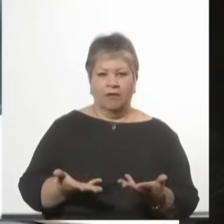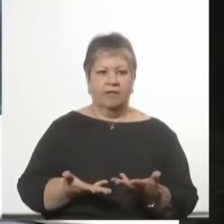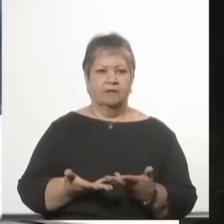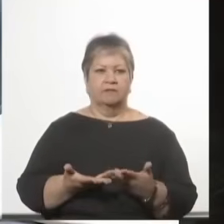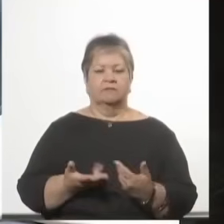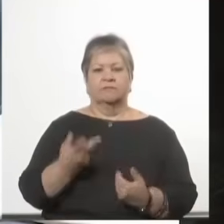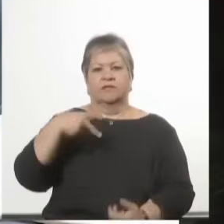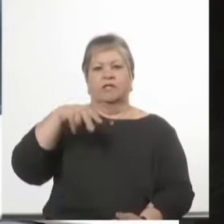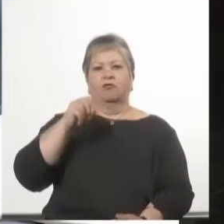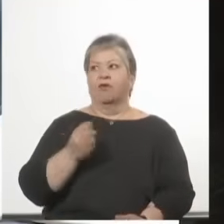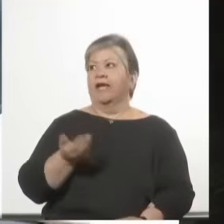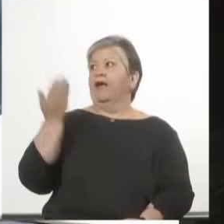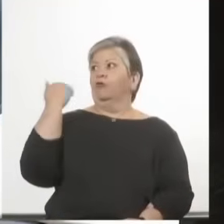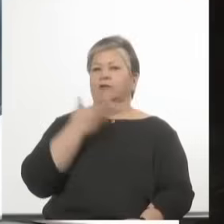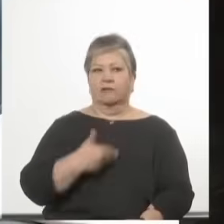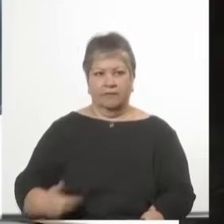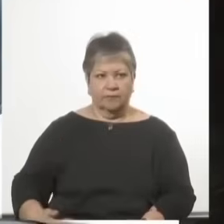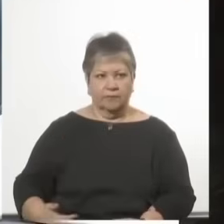se negó en la anterior.